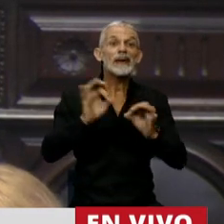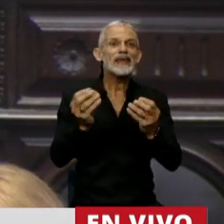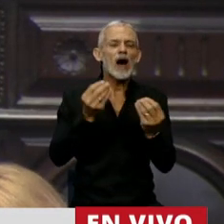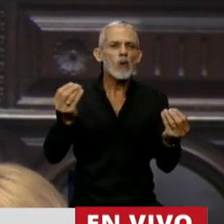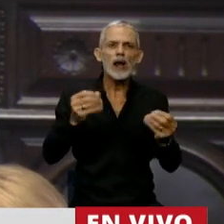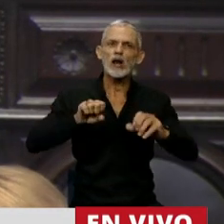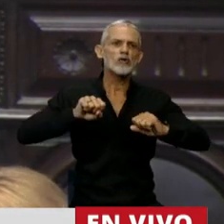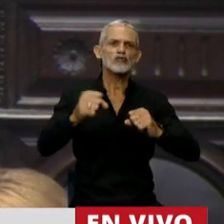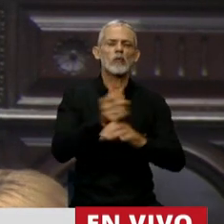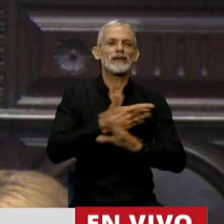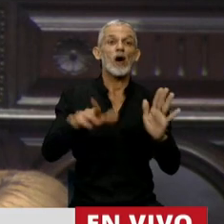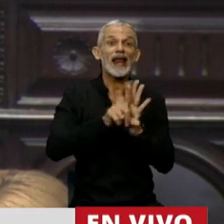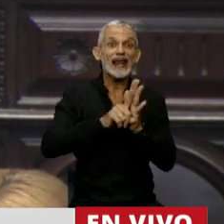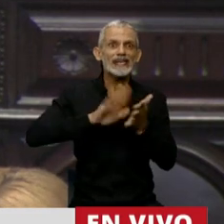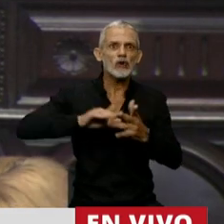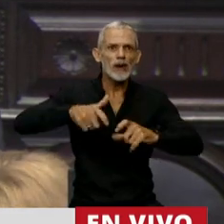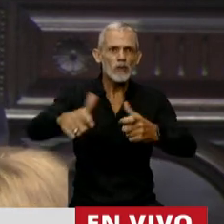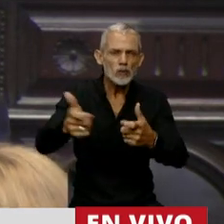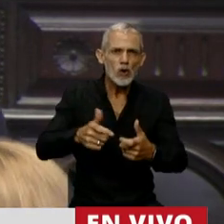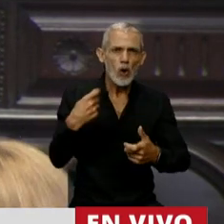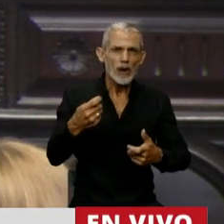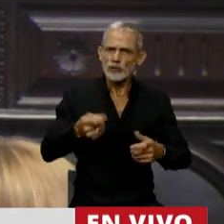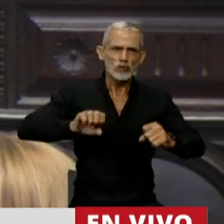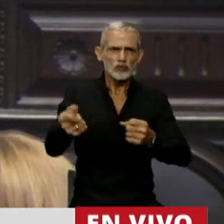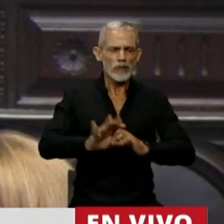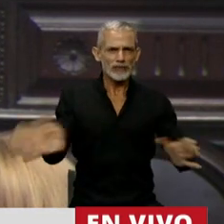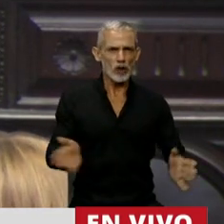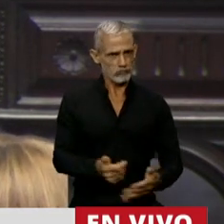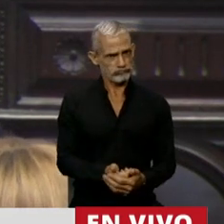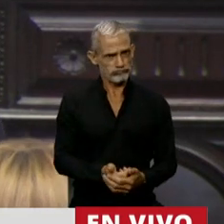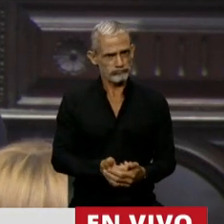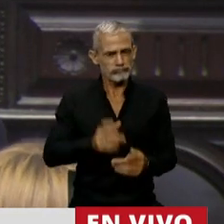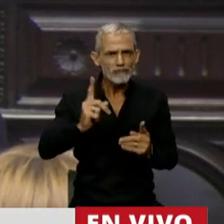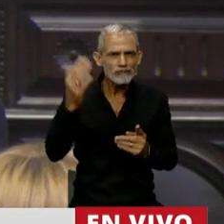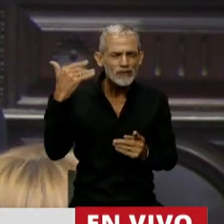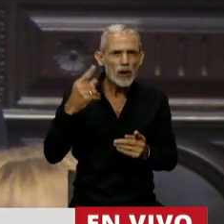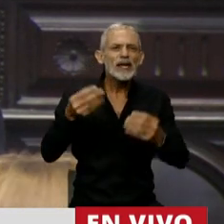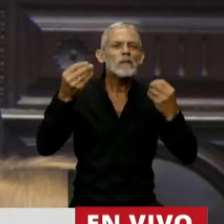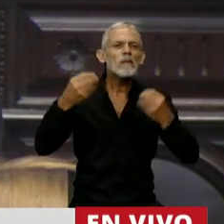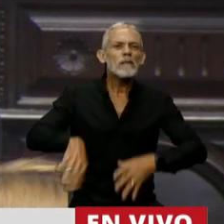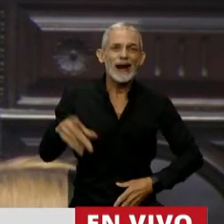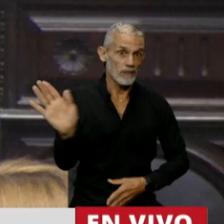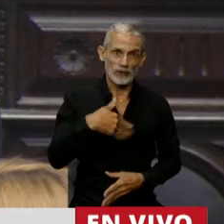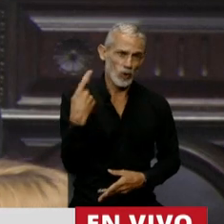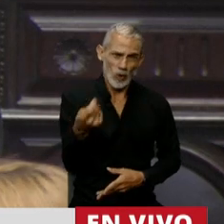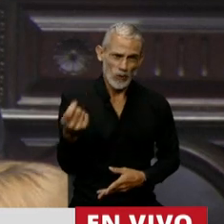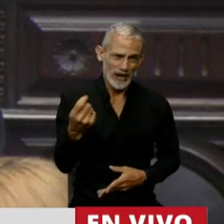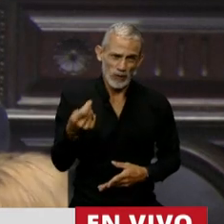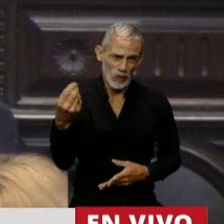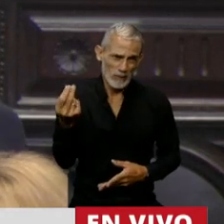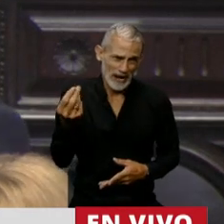la suspensión de la ley de movilidad jubilatoria, que resultó en una pérdida para todos los